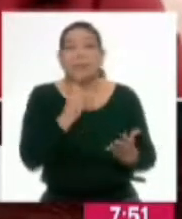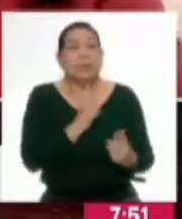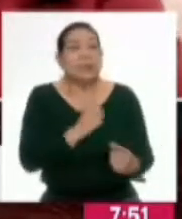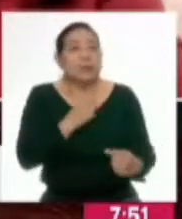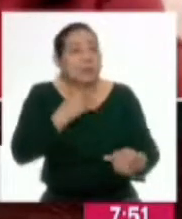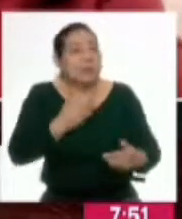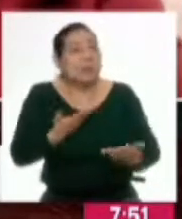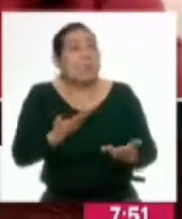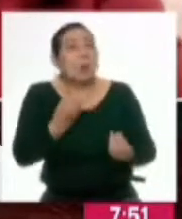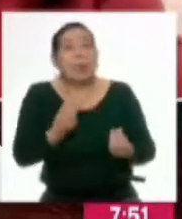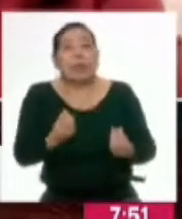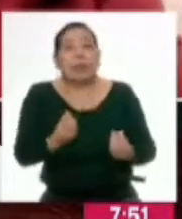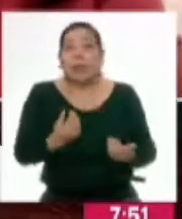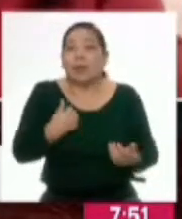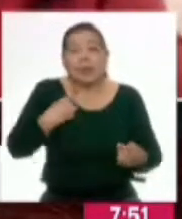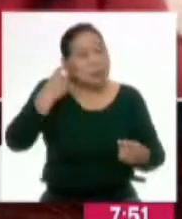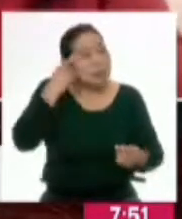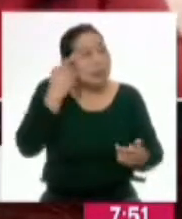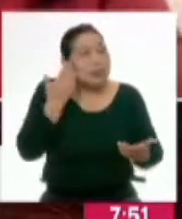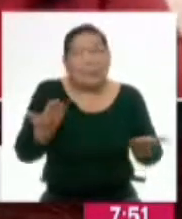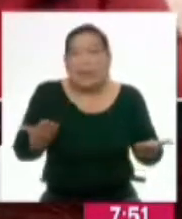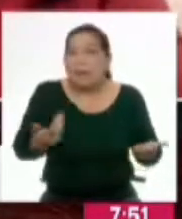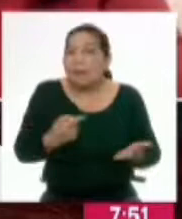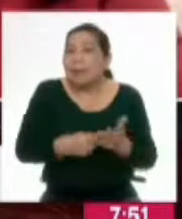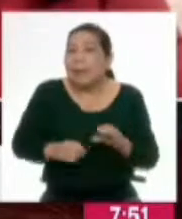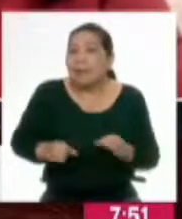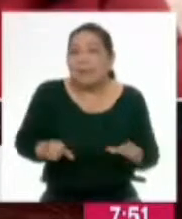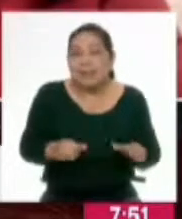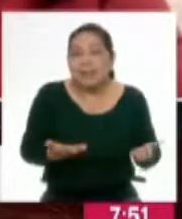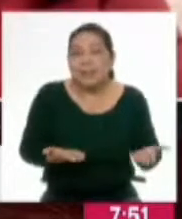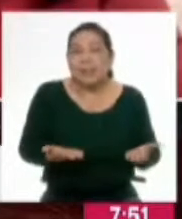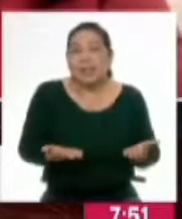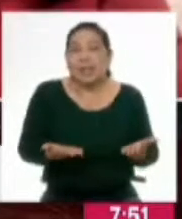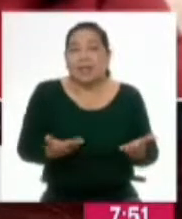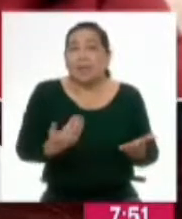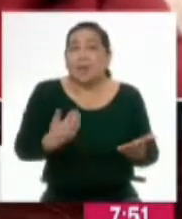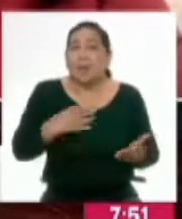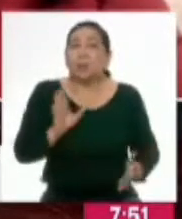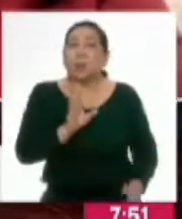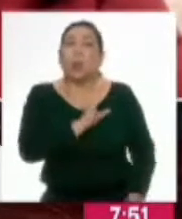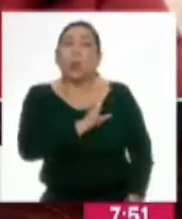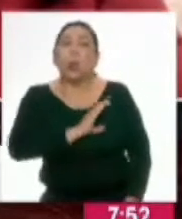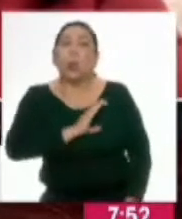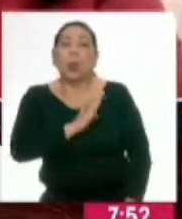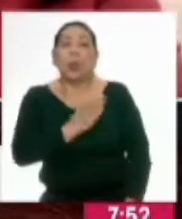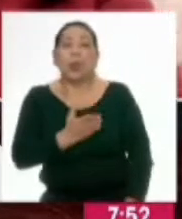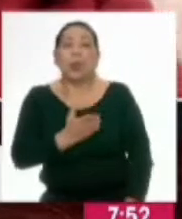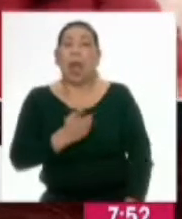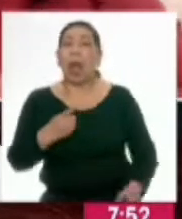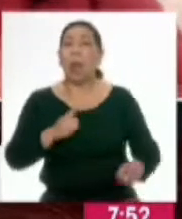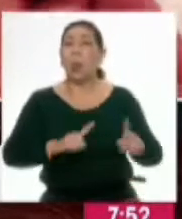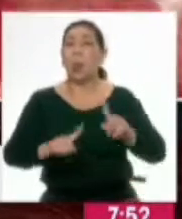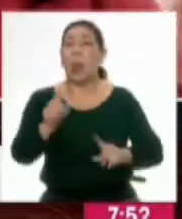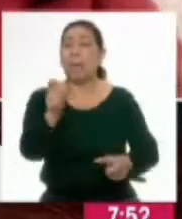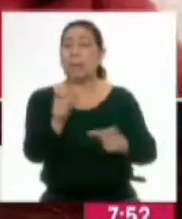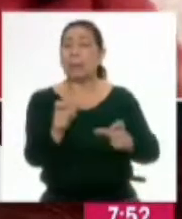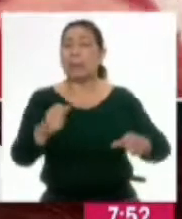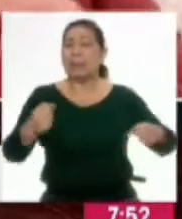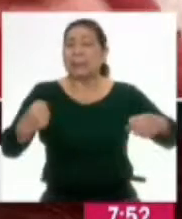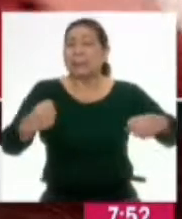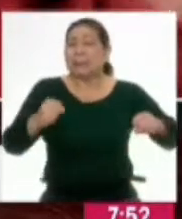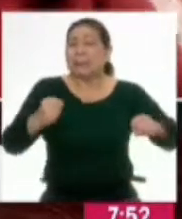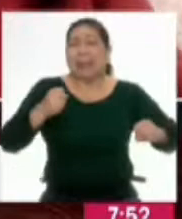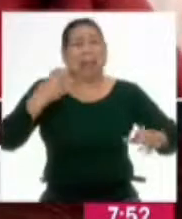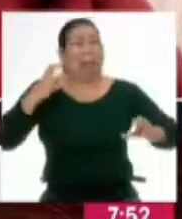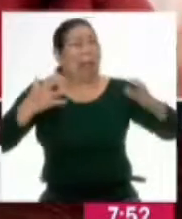recursos necesarios porque no los reconoce, es cuando entra a conductas como, por ejemplo, la agresividad. Entonces, en cualquier